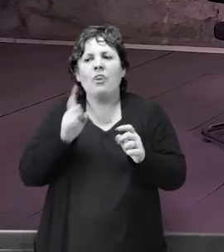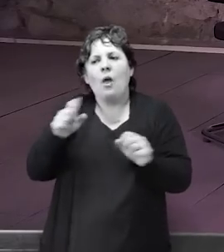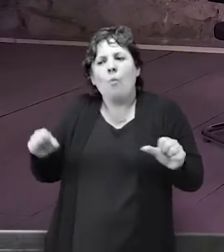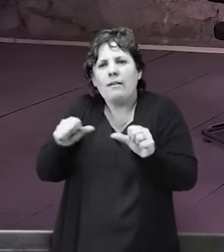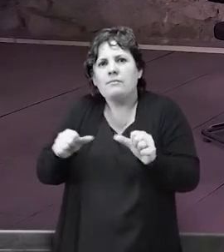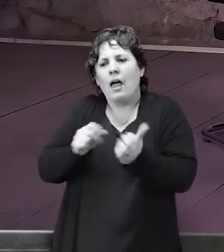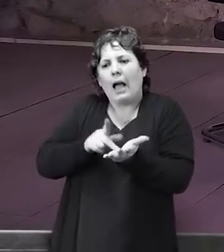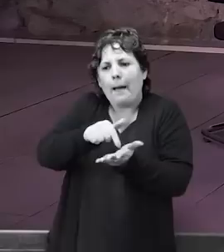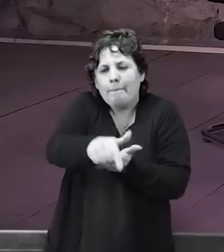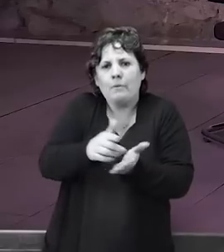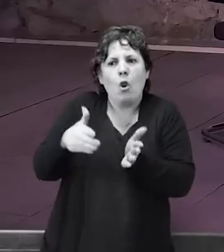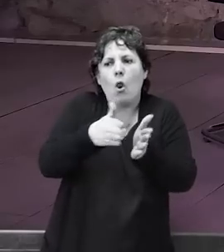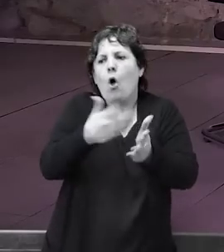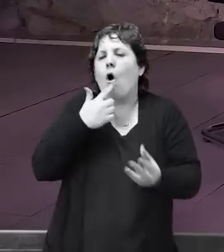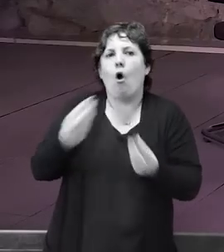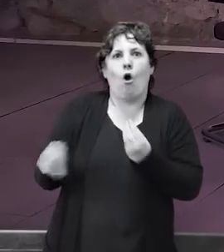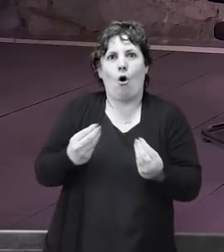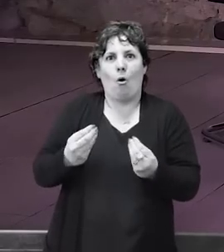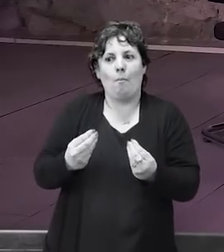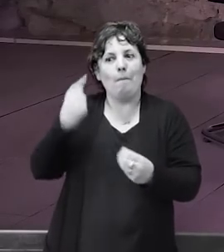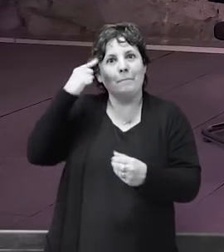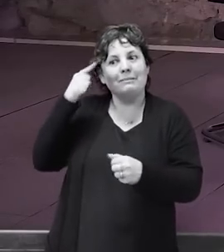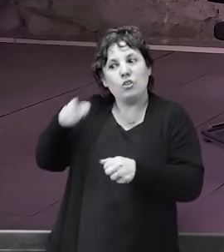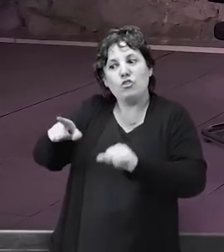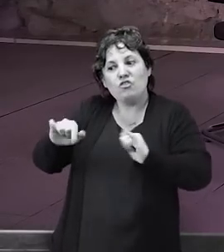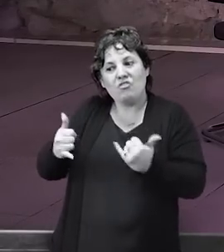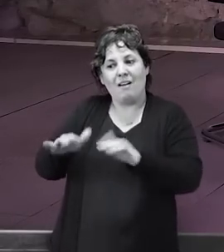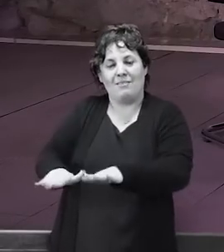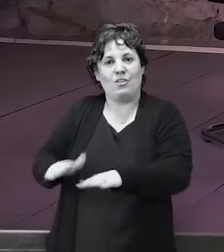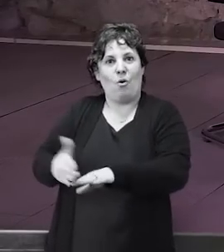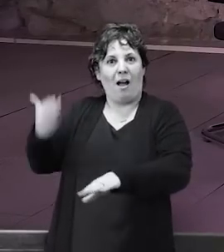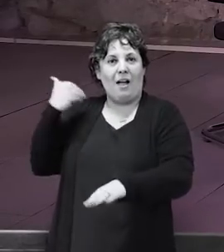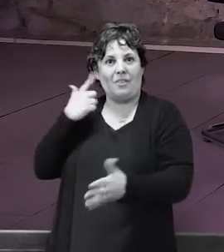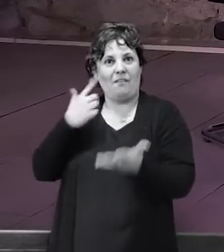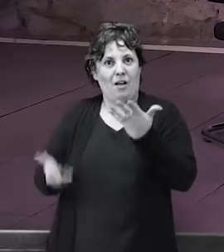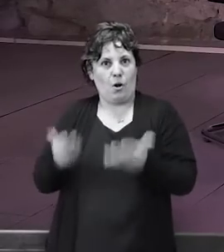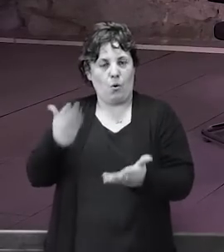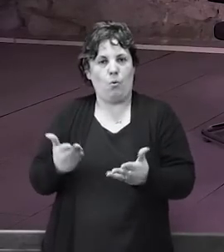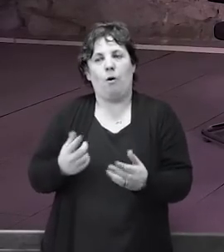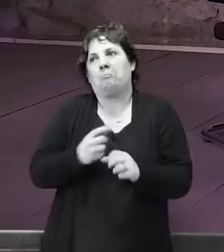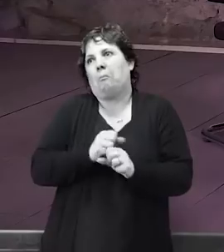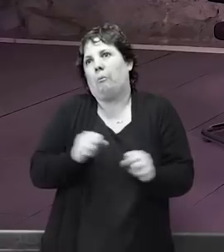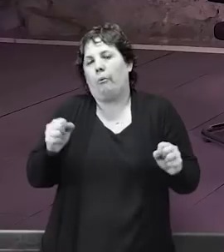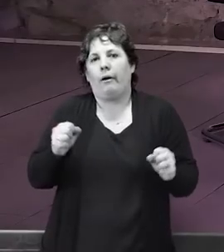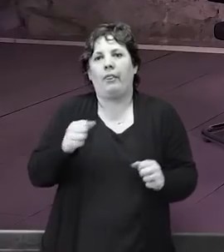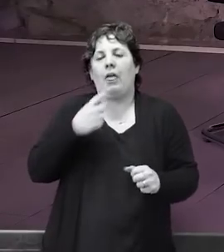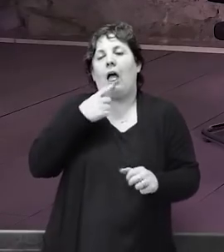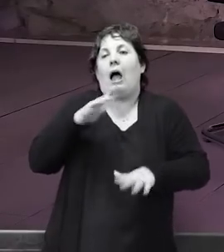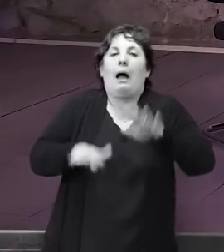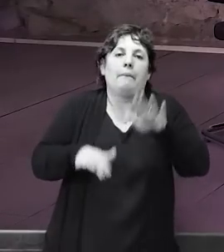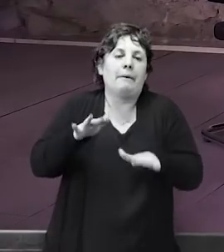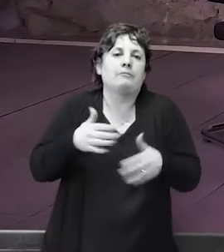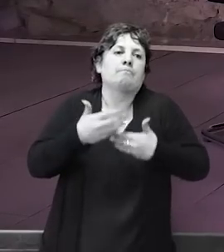intervenciones o tomar caminos, digamos, en función de eso que se está evaluando, que puede dar, como en algunos casos,